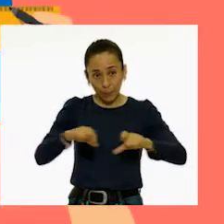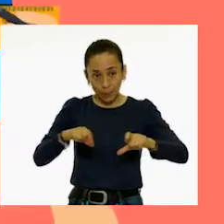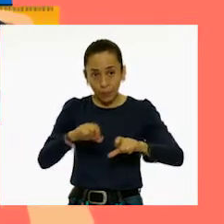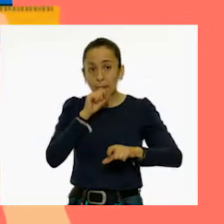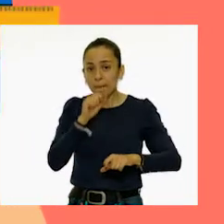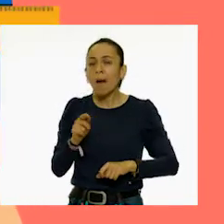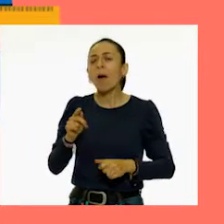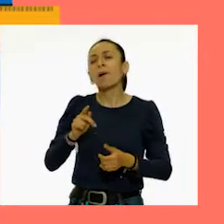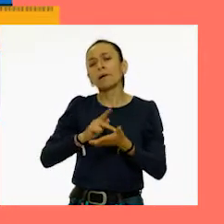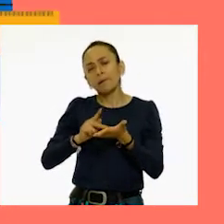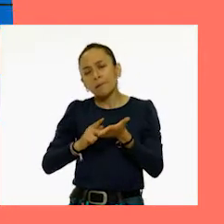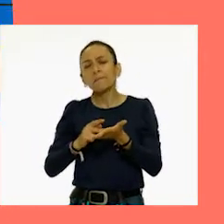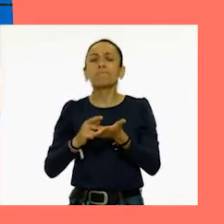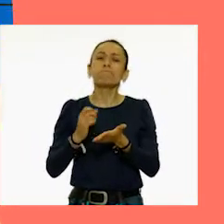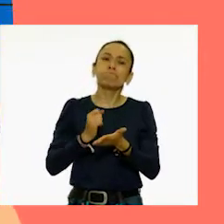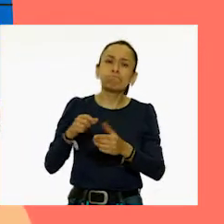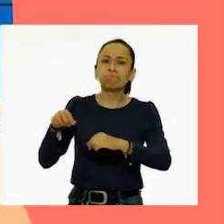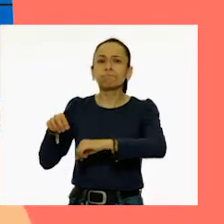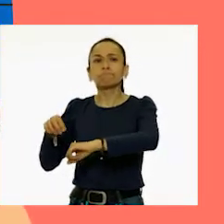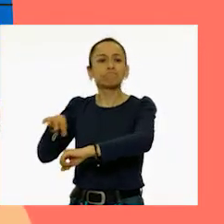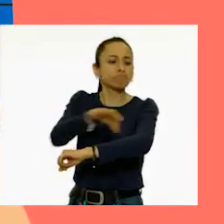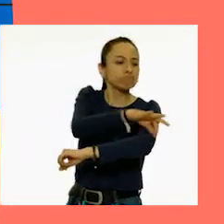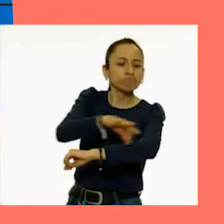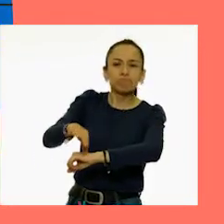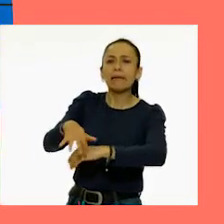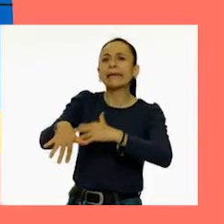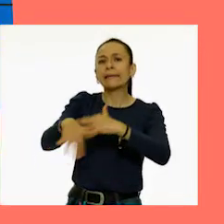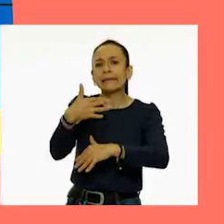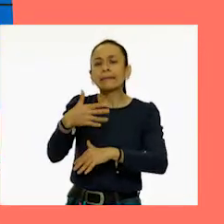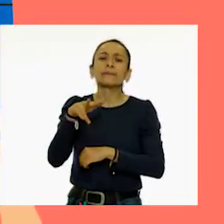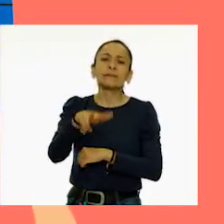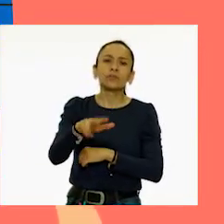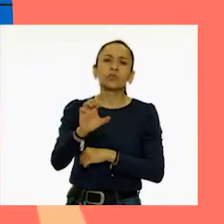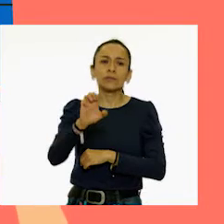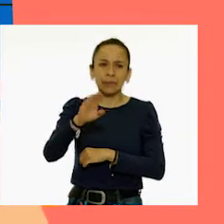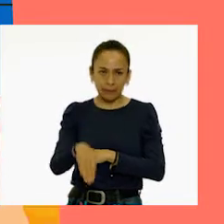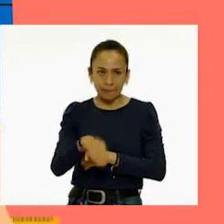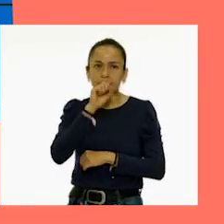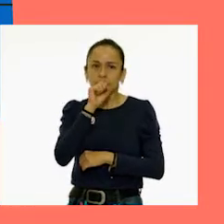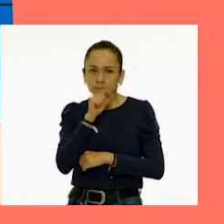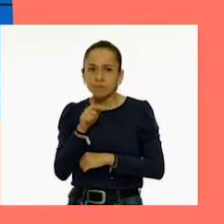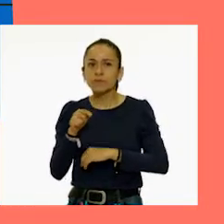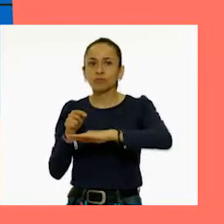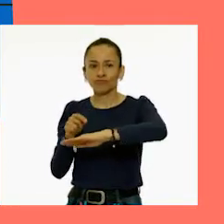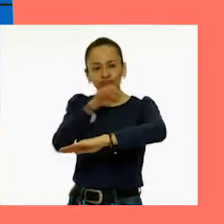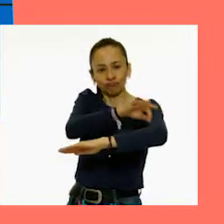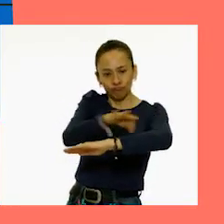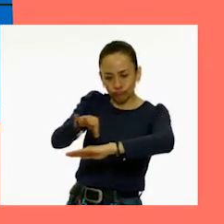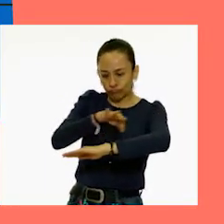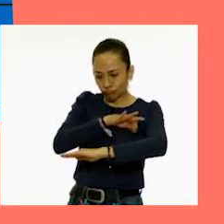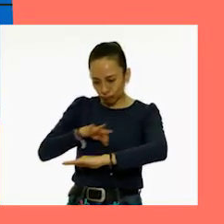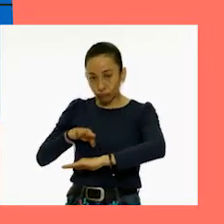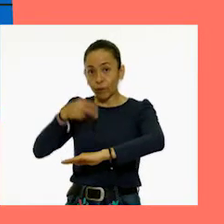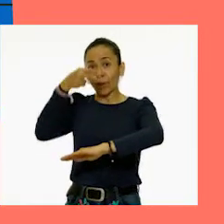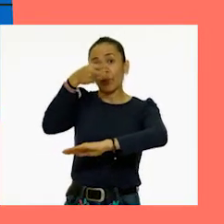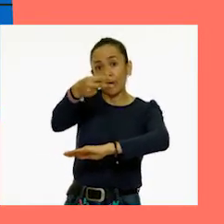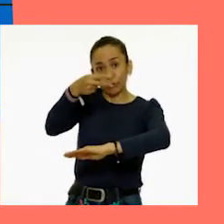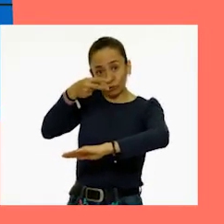el plumón o la pluma de 15 a 18 centímetros de largo de un lado, dejando un margen de